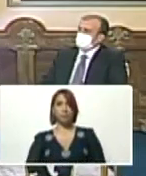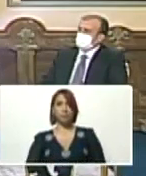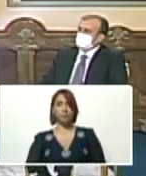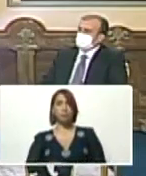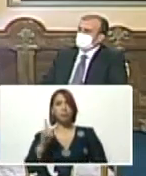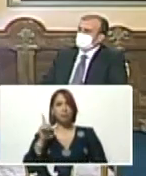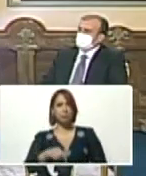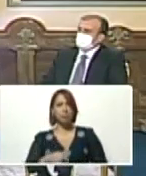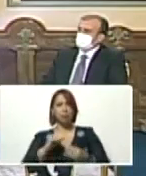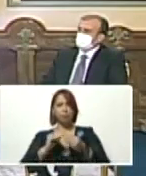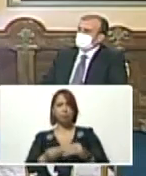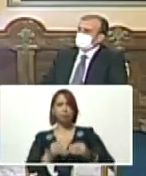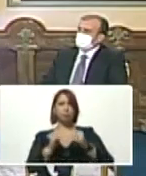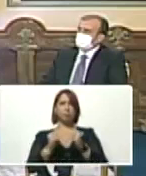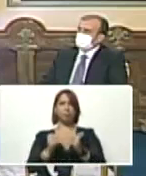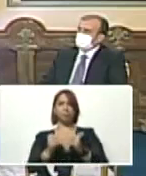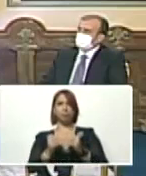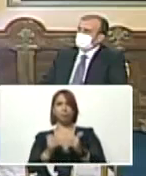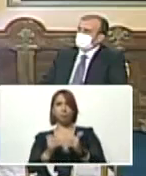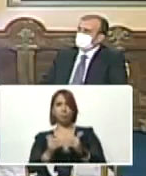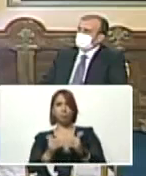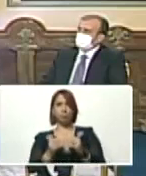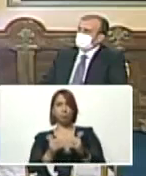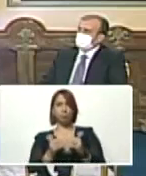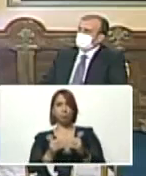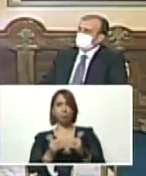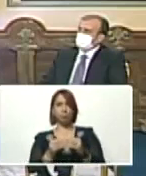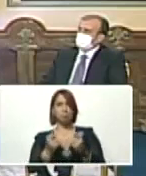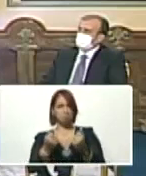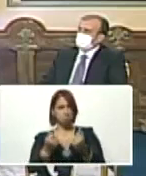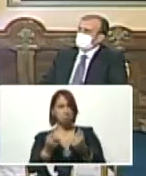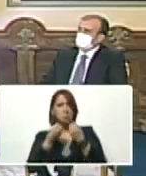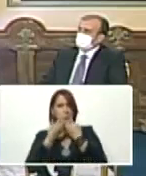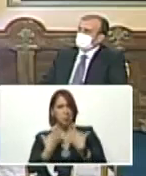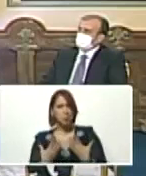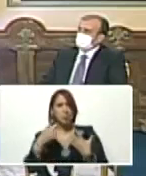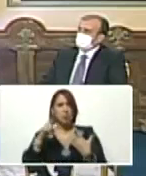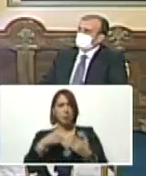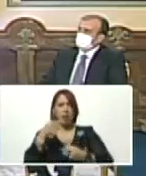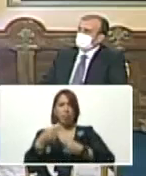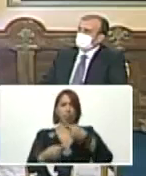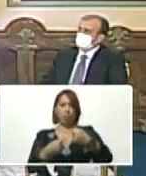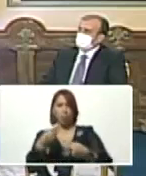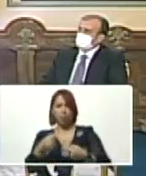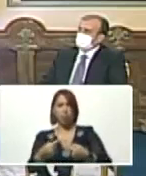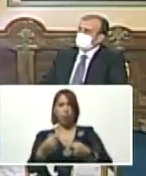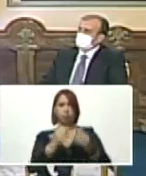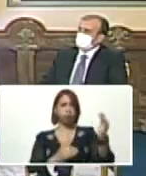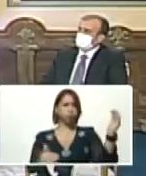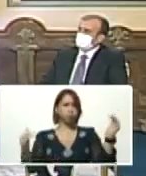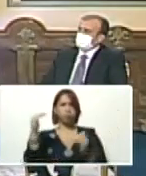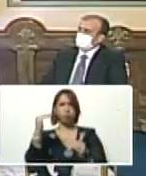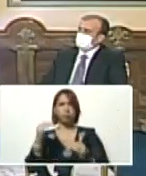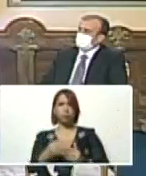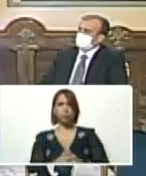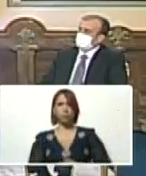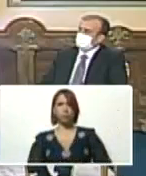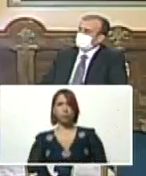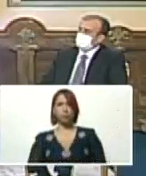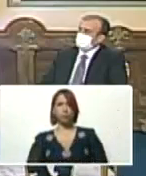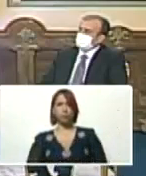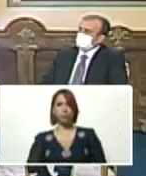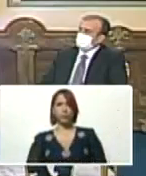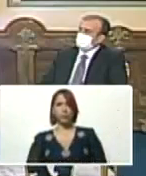recuperó a niveles buenos y luego pasó a niveles óptimos.